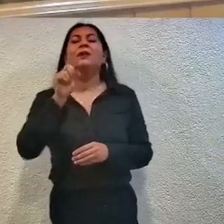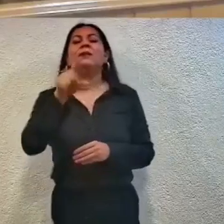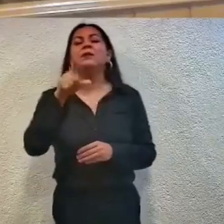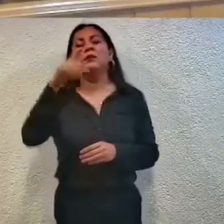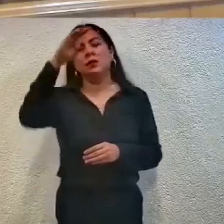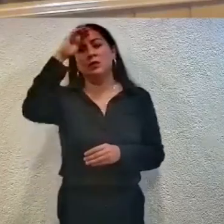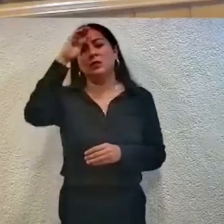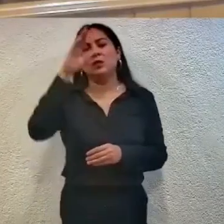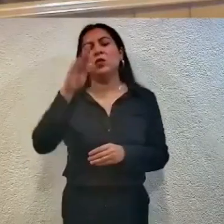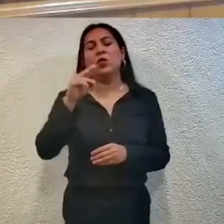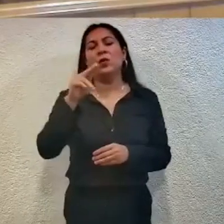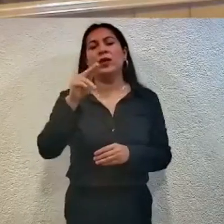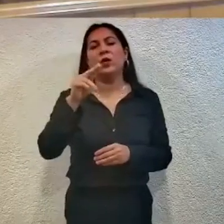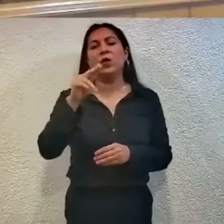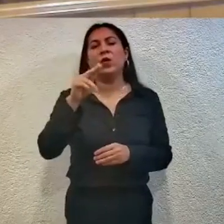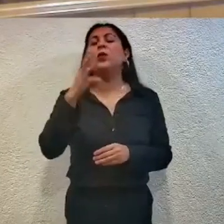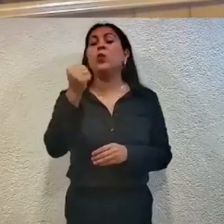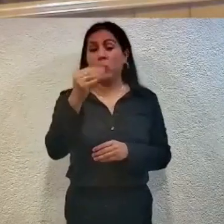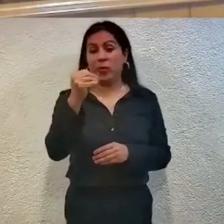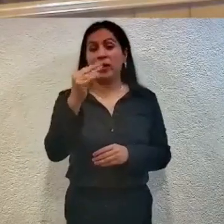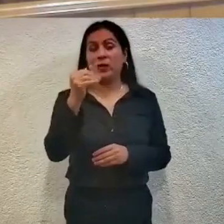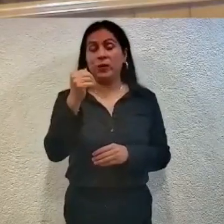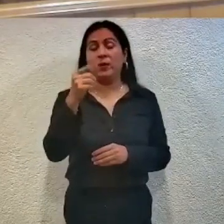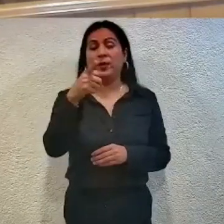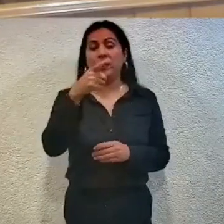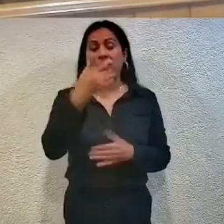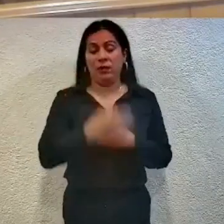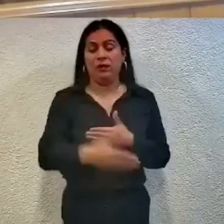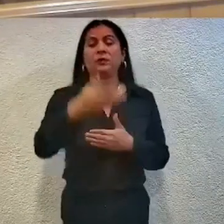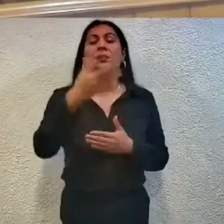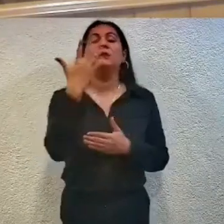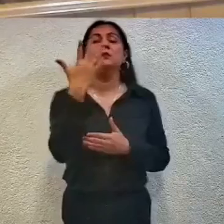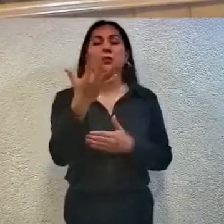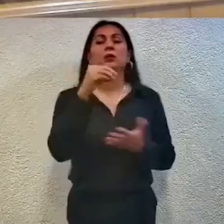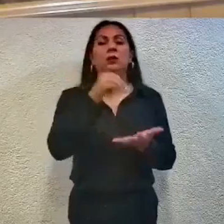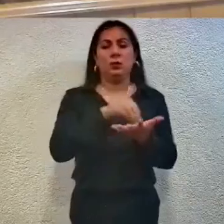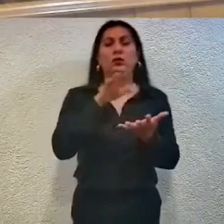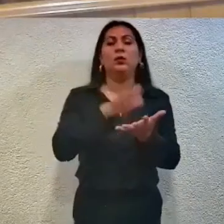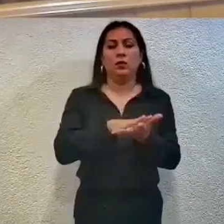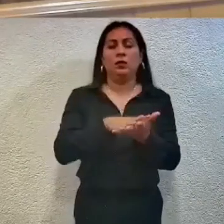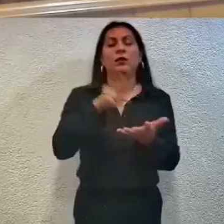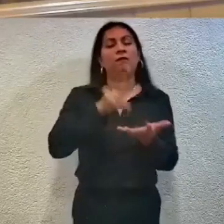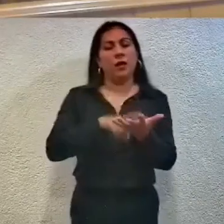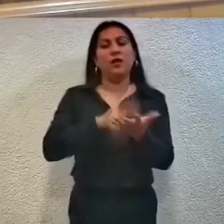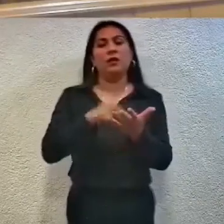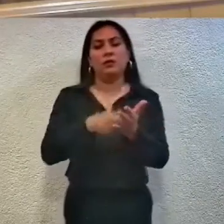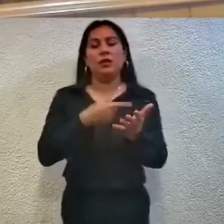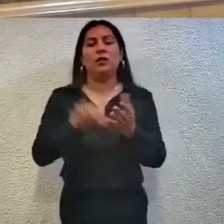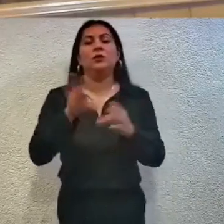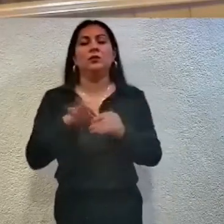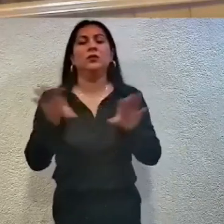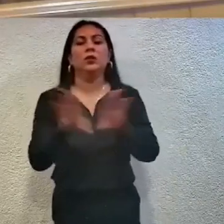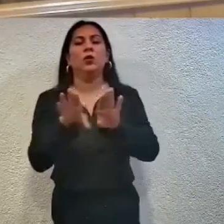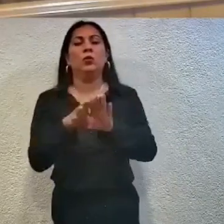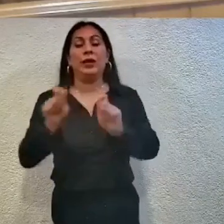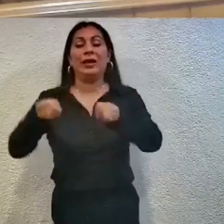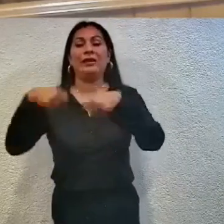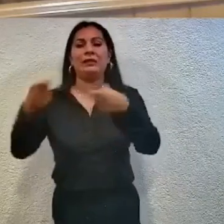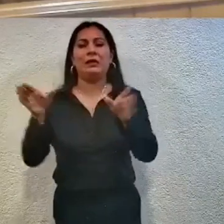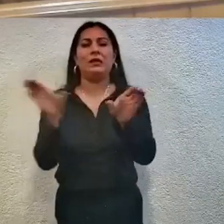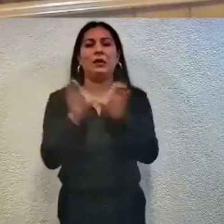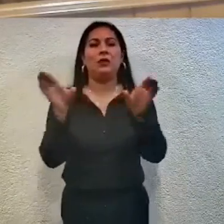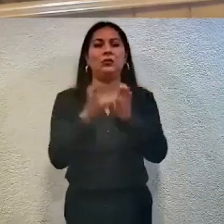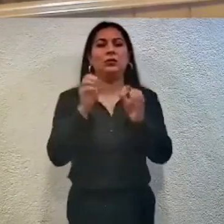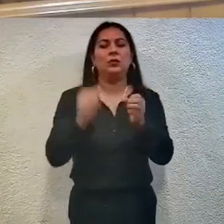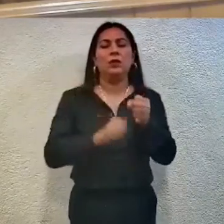considerando noveno de esta ejecutoria. Quinto, se confirma la declaración de validez de la elección, así como la entrega de la constancia